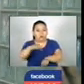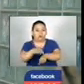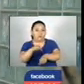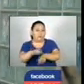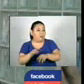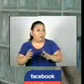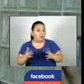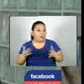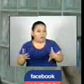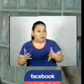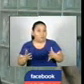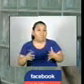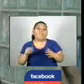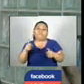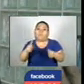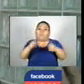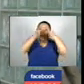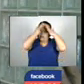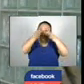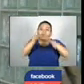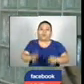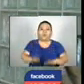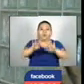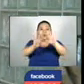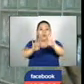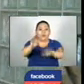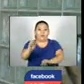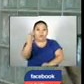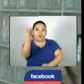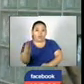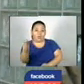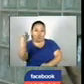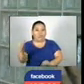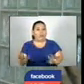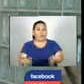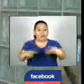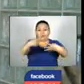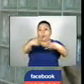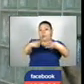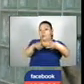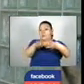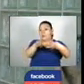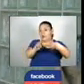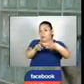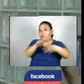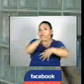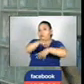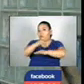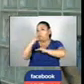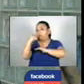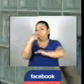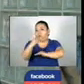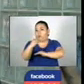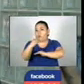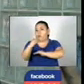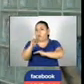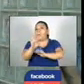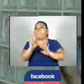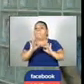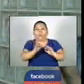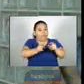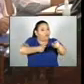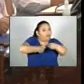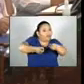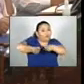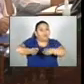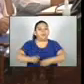hacer esta restricción que va a durar 90 días, es un decreto transitorio para poder volver a controlar lo que se nos